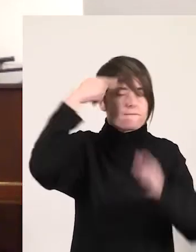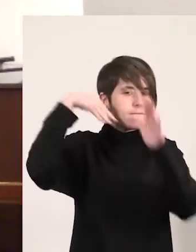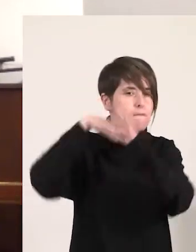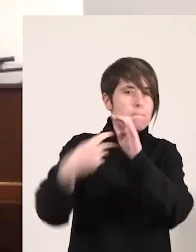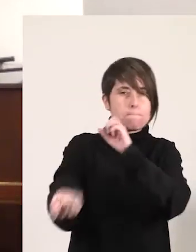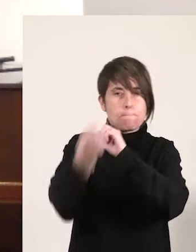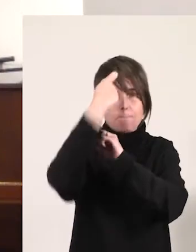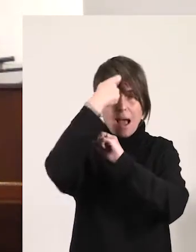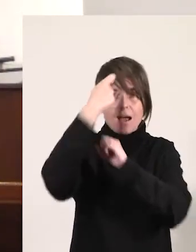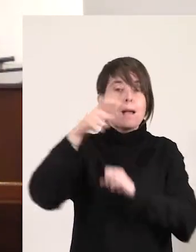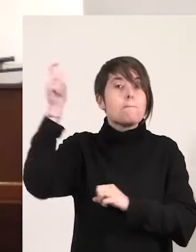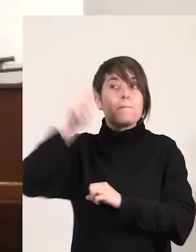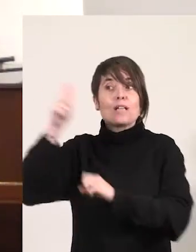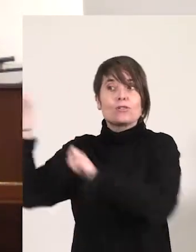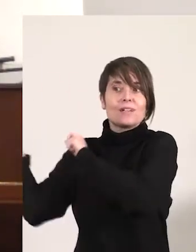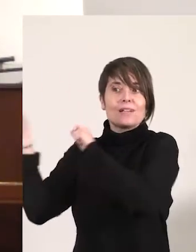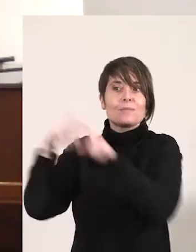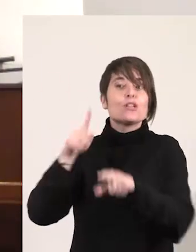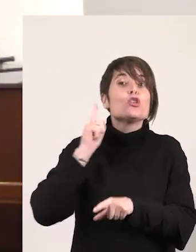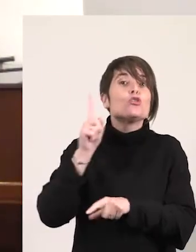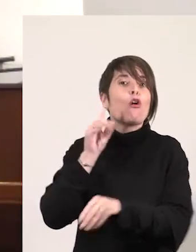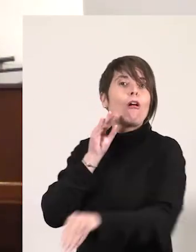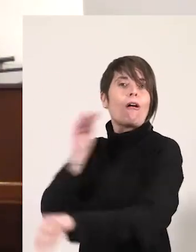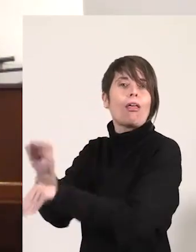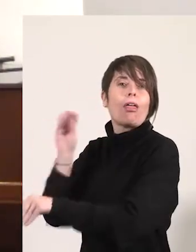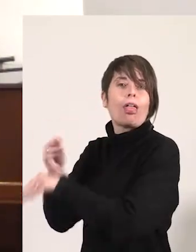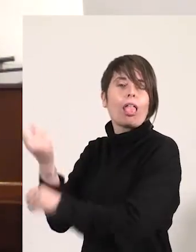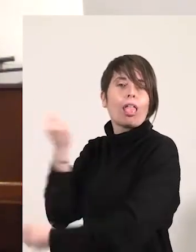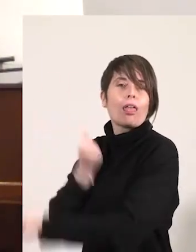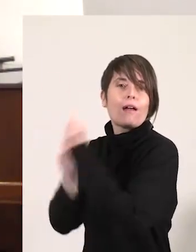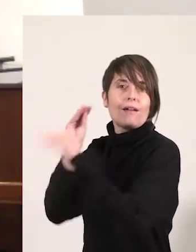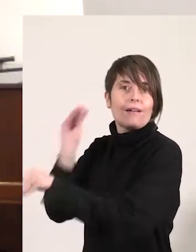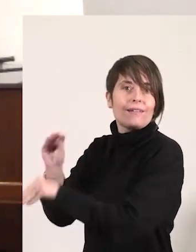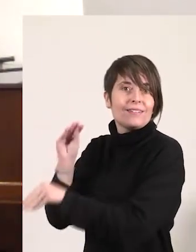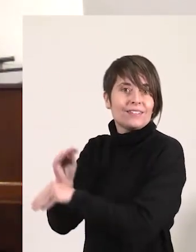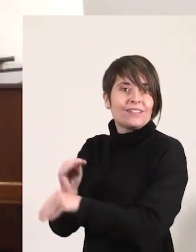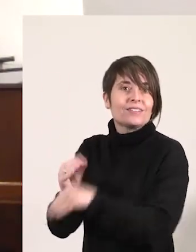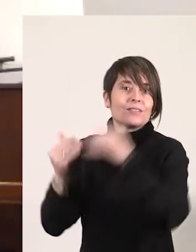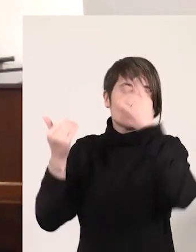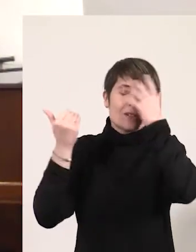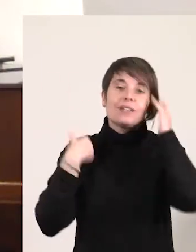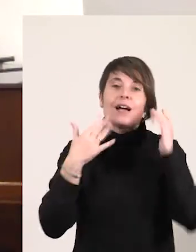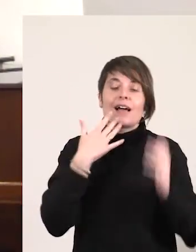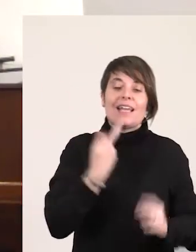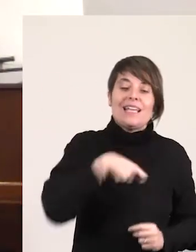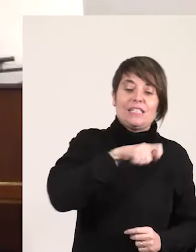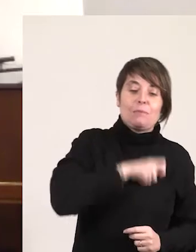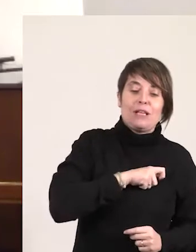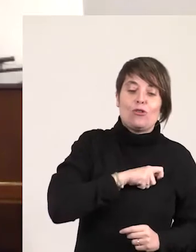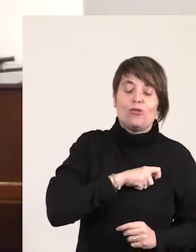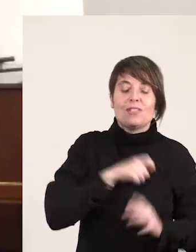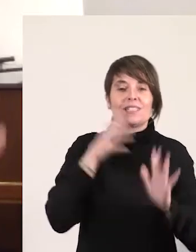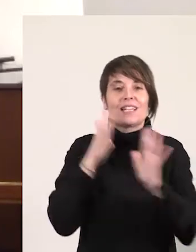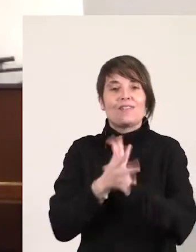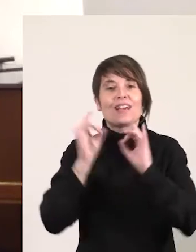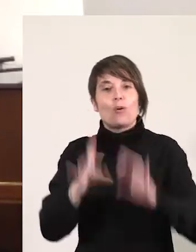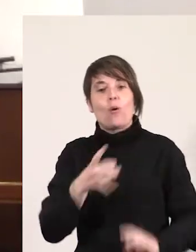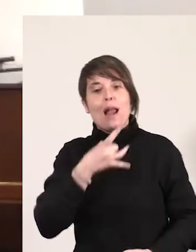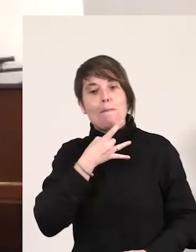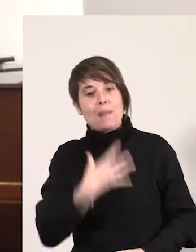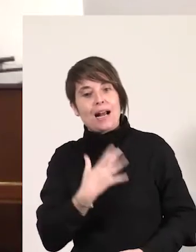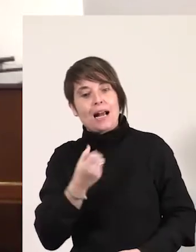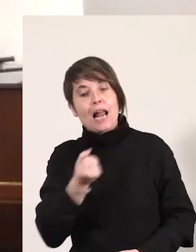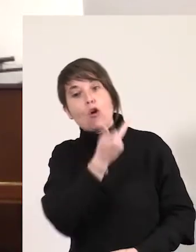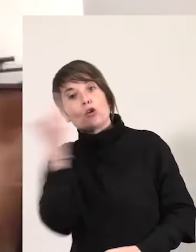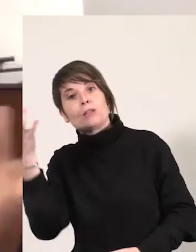qué? Porque ya tienen instalada en la cabeza la idea de que la gente que llega solo recibe. Y como hay una lectura de español